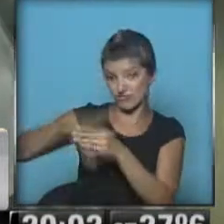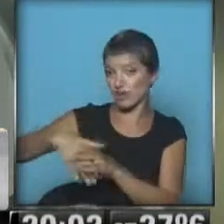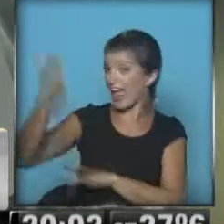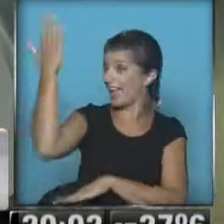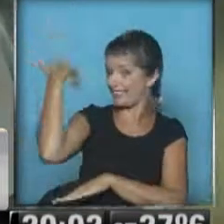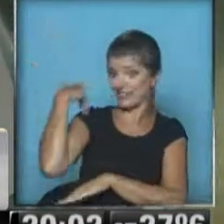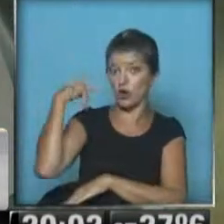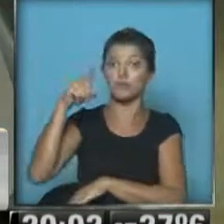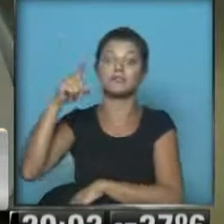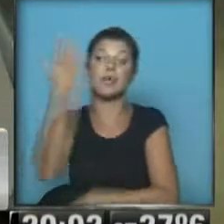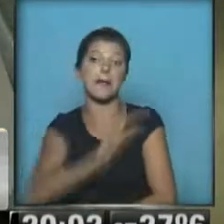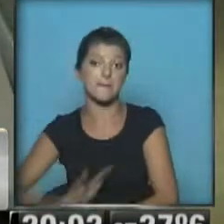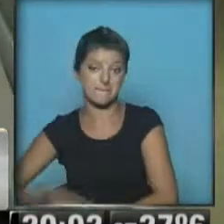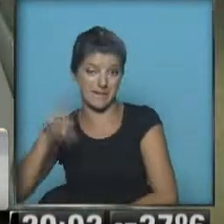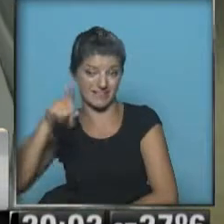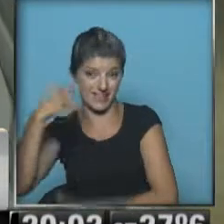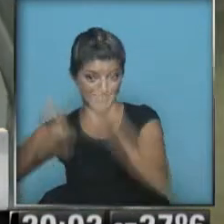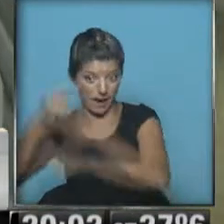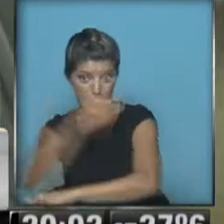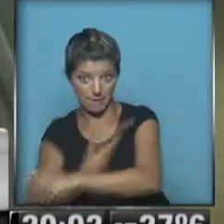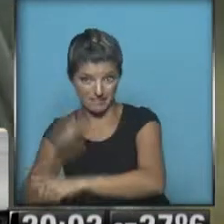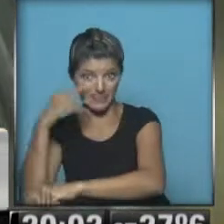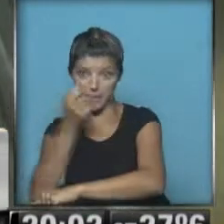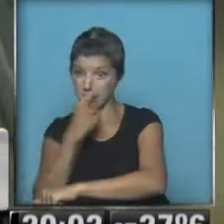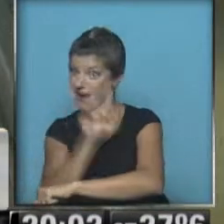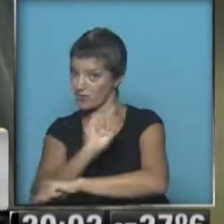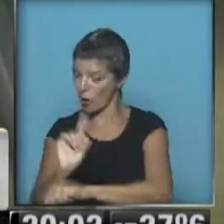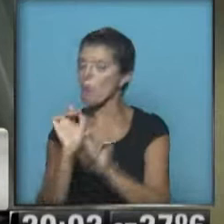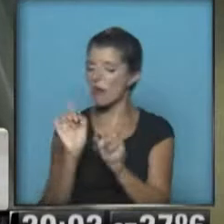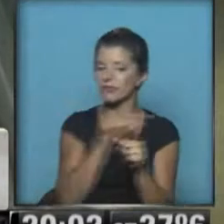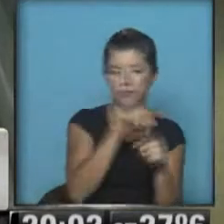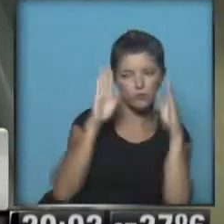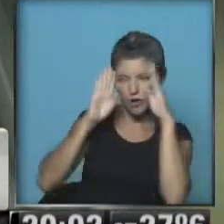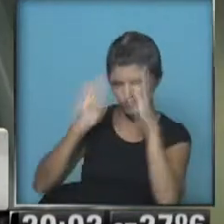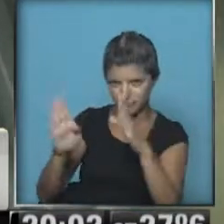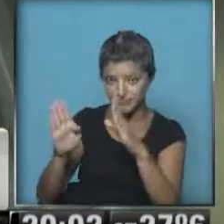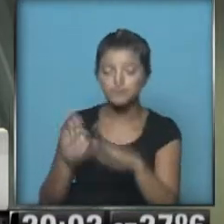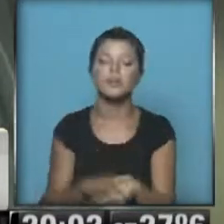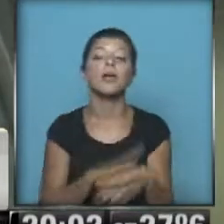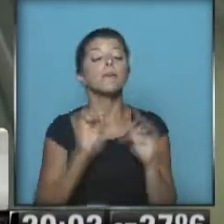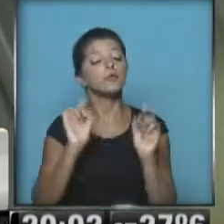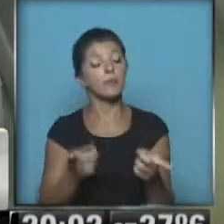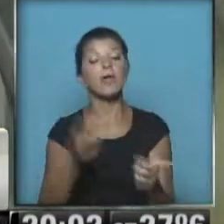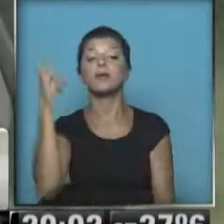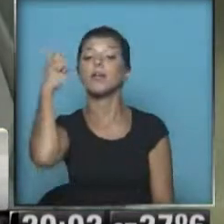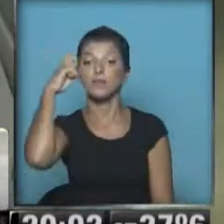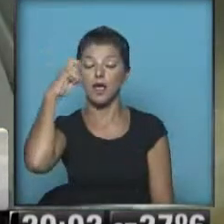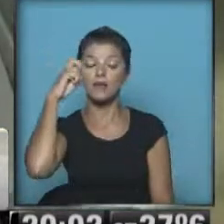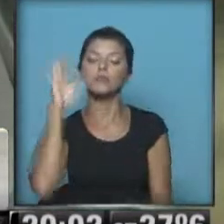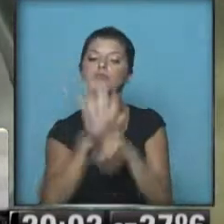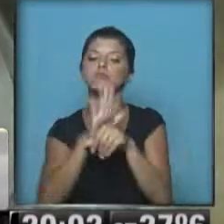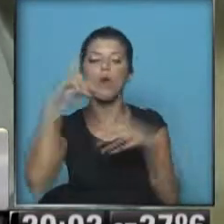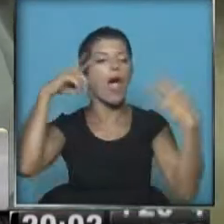Macri no fue candidato. Después hay situaciones donde también el radicalismo está haciendo acuerdos para tratar de